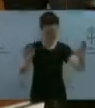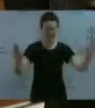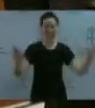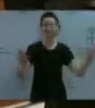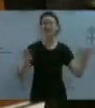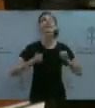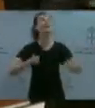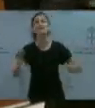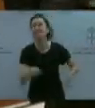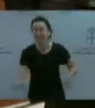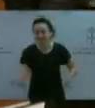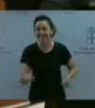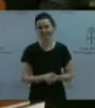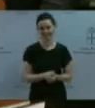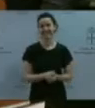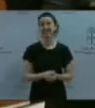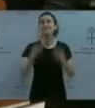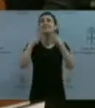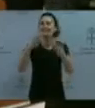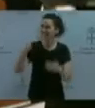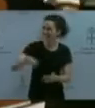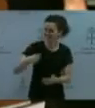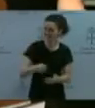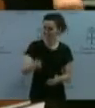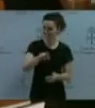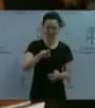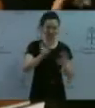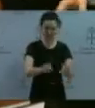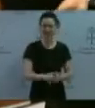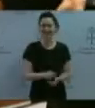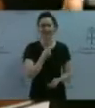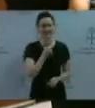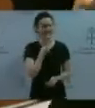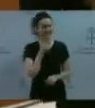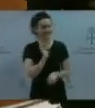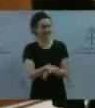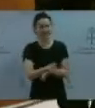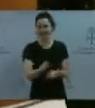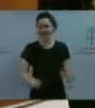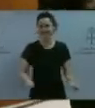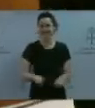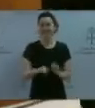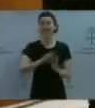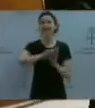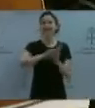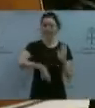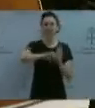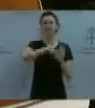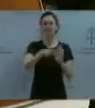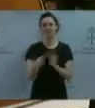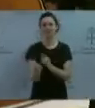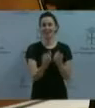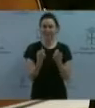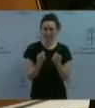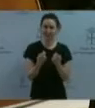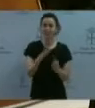gracias, presidente, por repetir lo mismo. La reforma del reglamento de la Xunta General é necesaria porque en esta Xunta General dase nesta legislatura